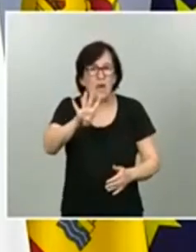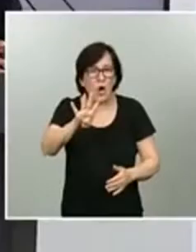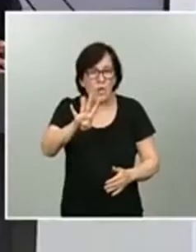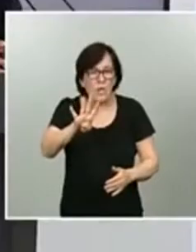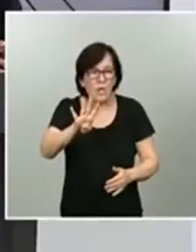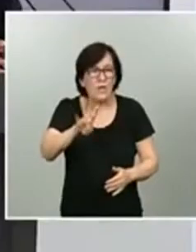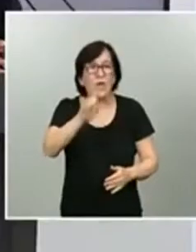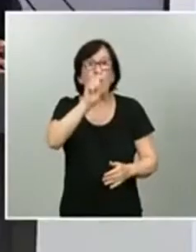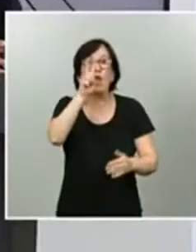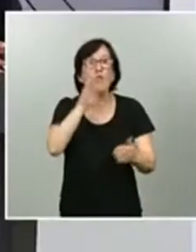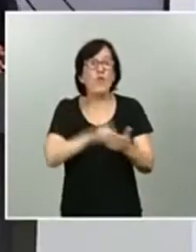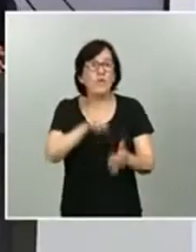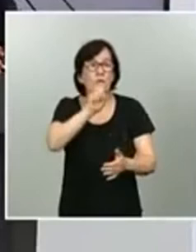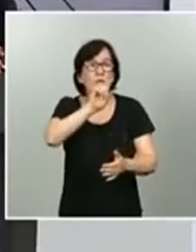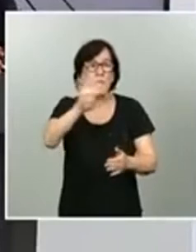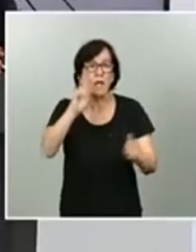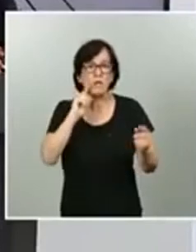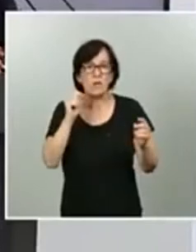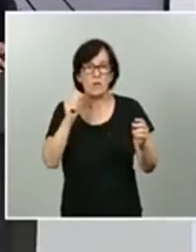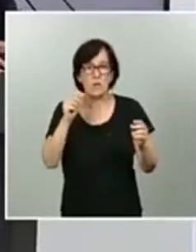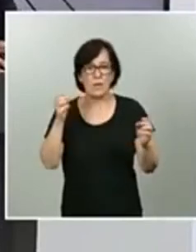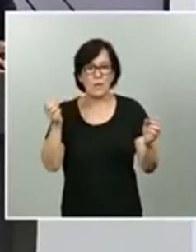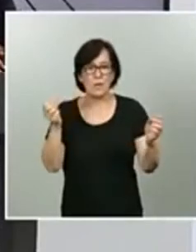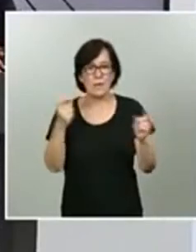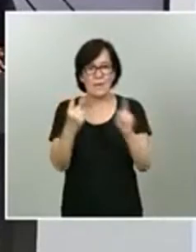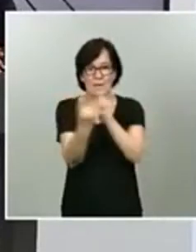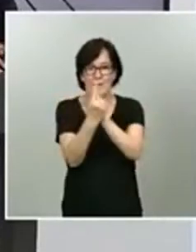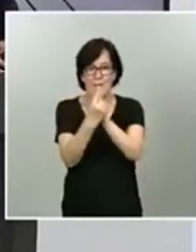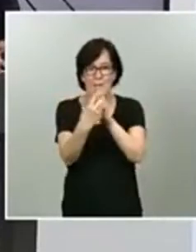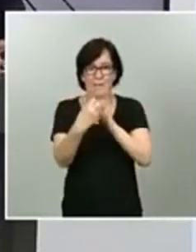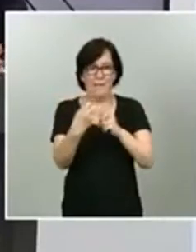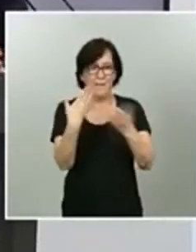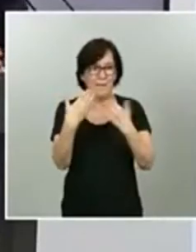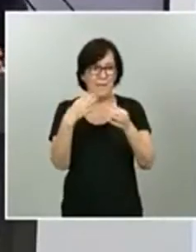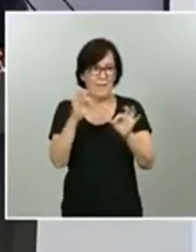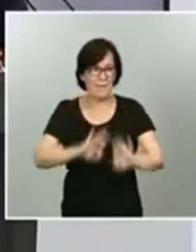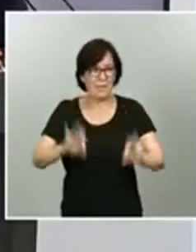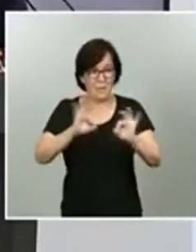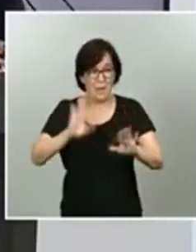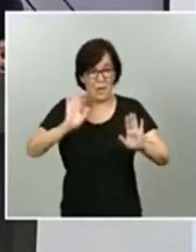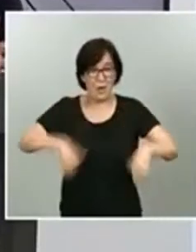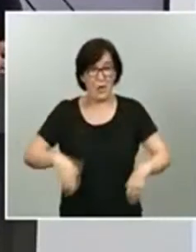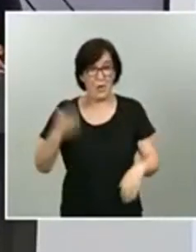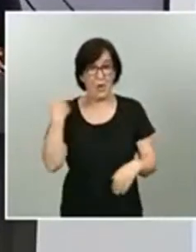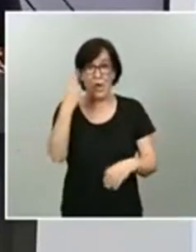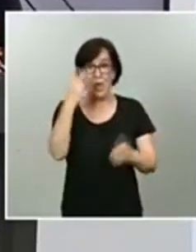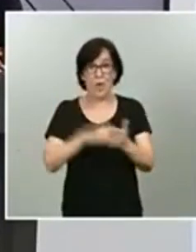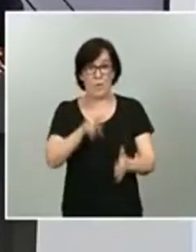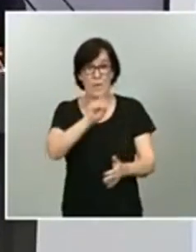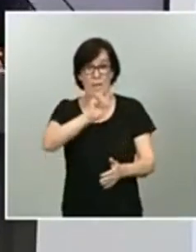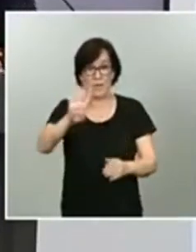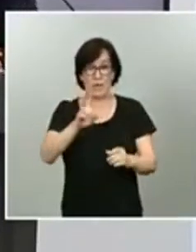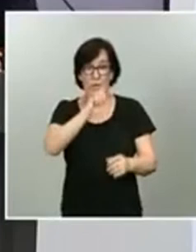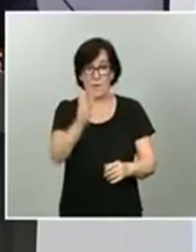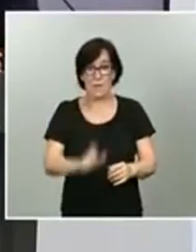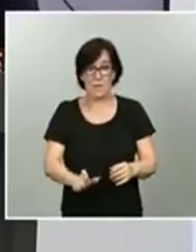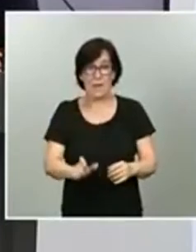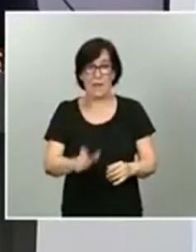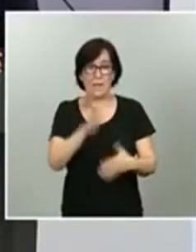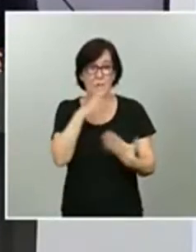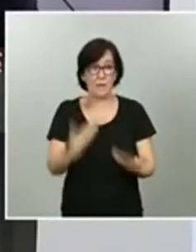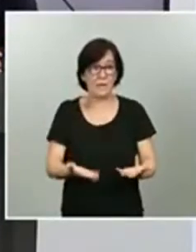2014 sin hacer una cumbre bilateral, España-Italia. La última fue en 2014 en Italia. Esta,